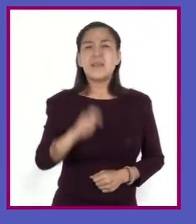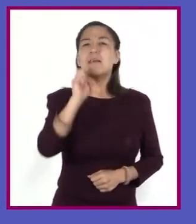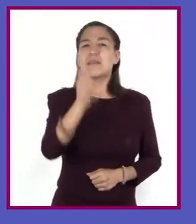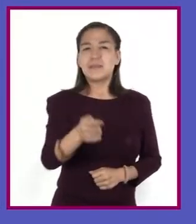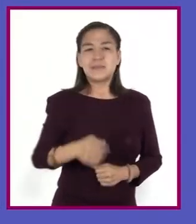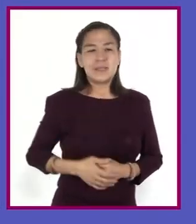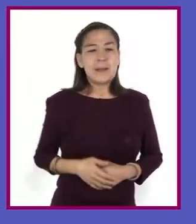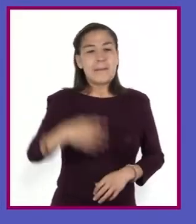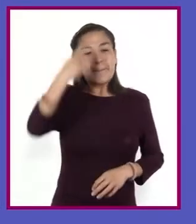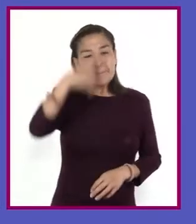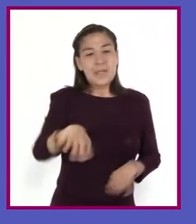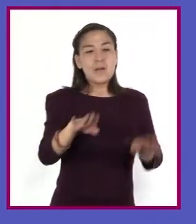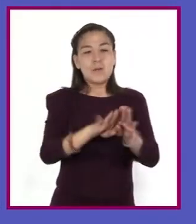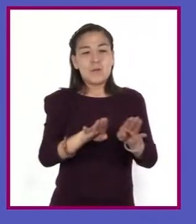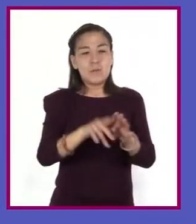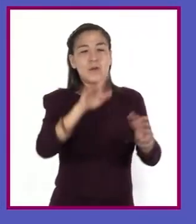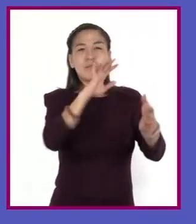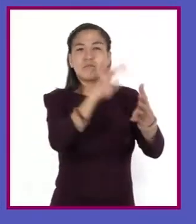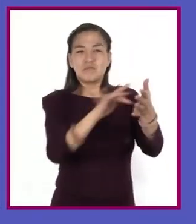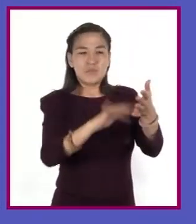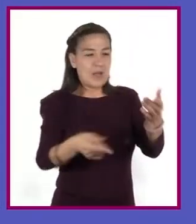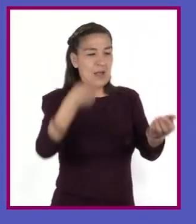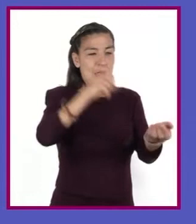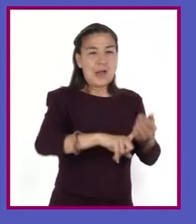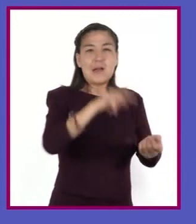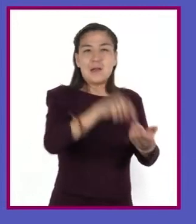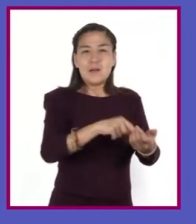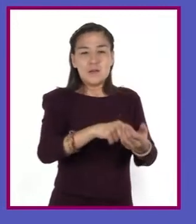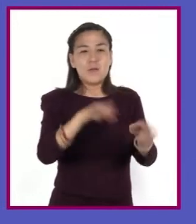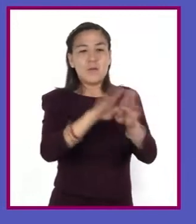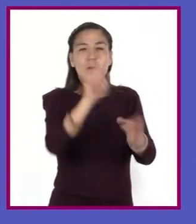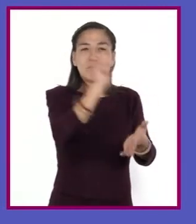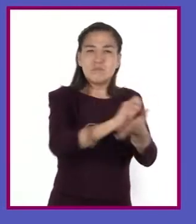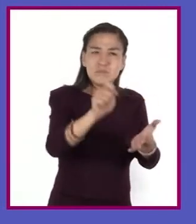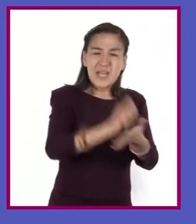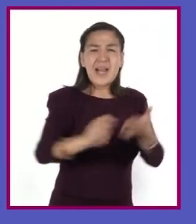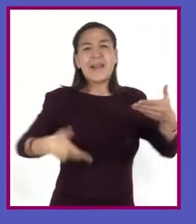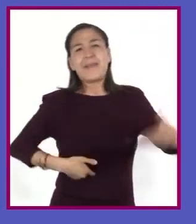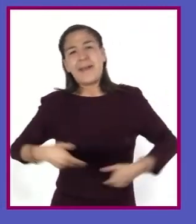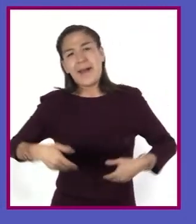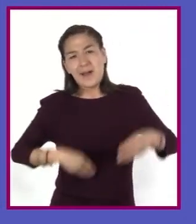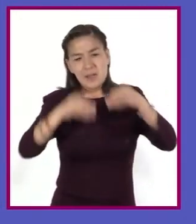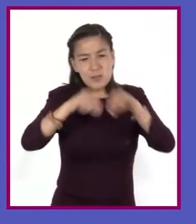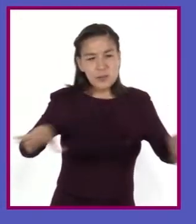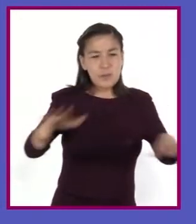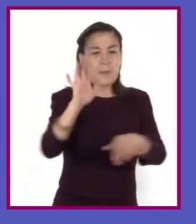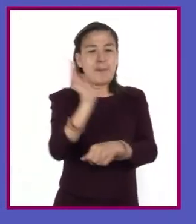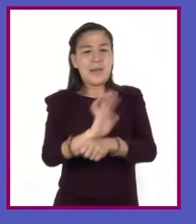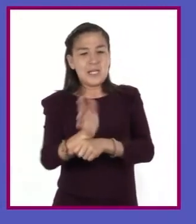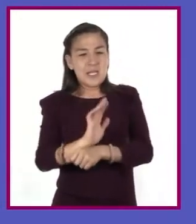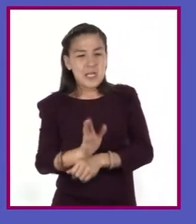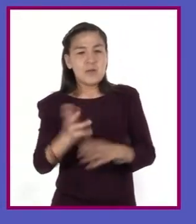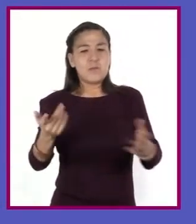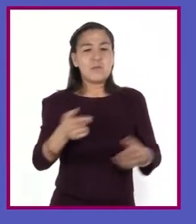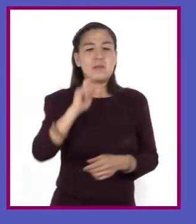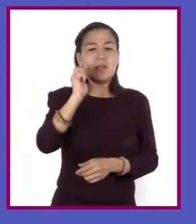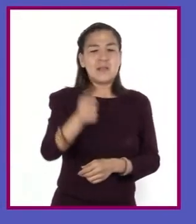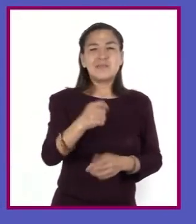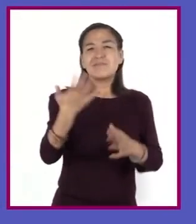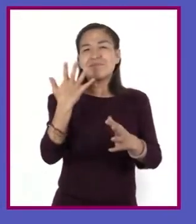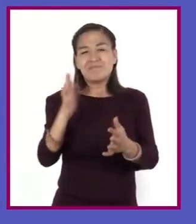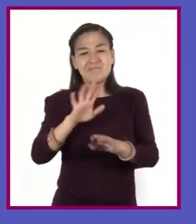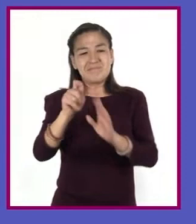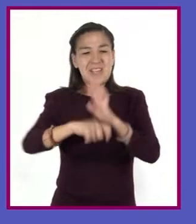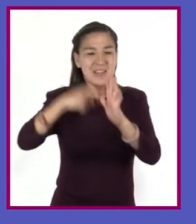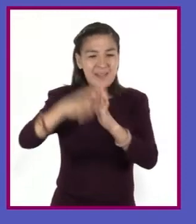ser para desarrollar el contenido de una obra escrita, obra de teatro, filme, documental, evento,